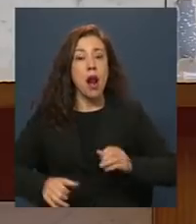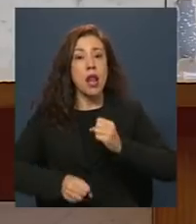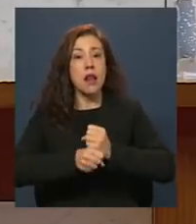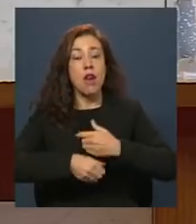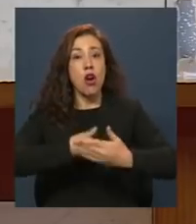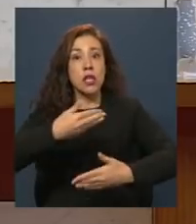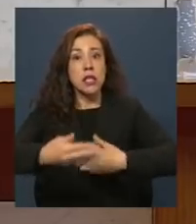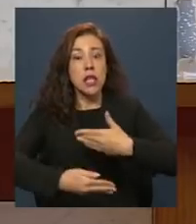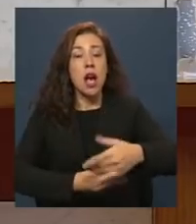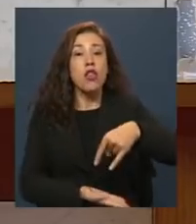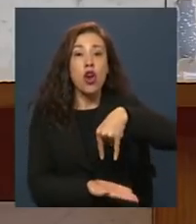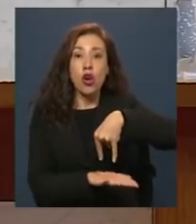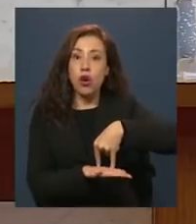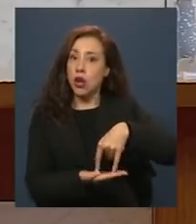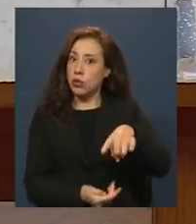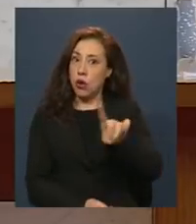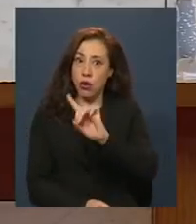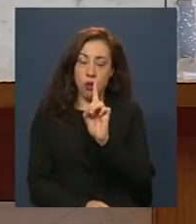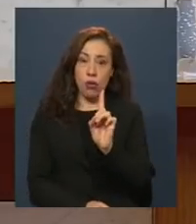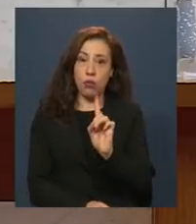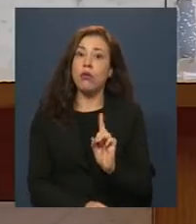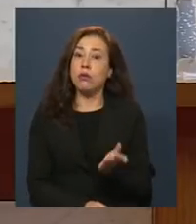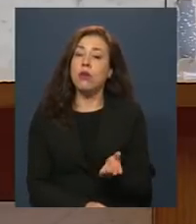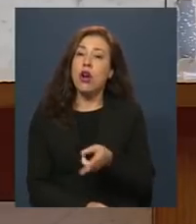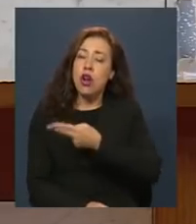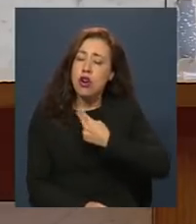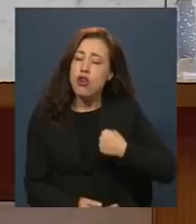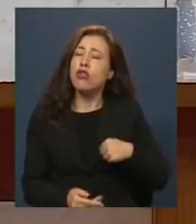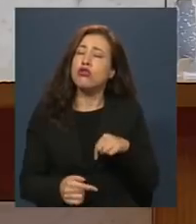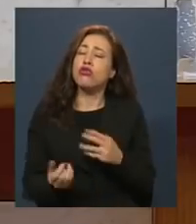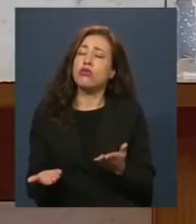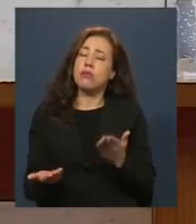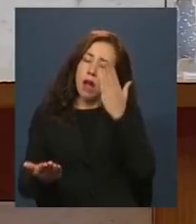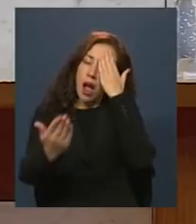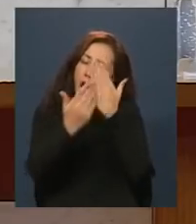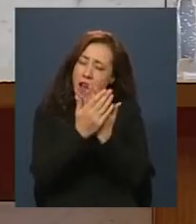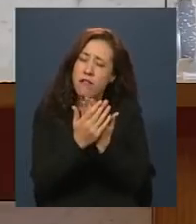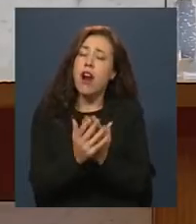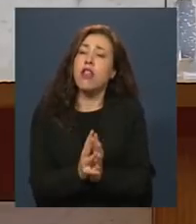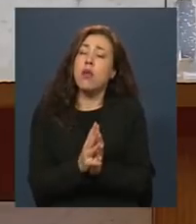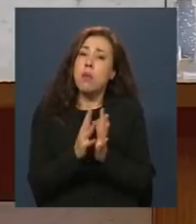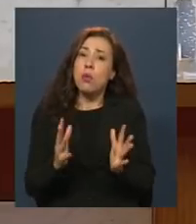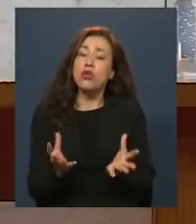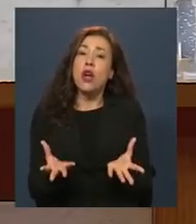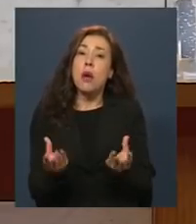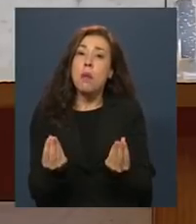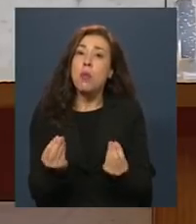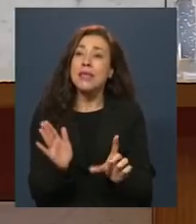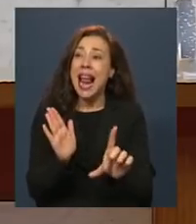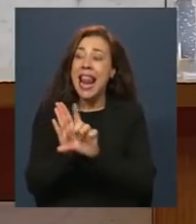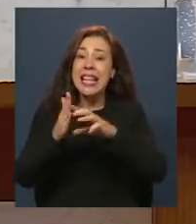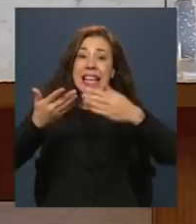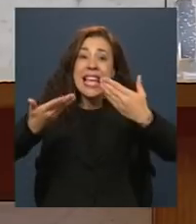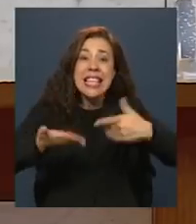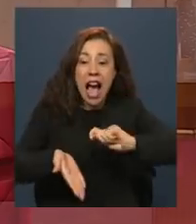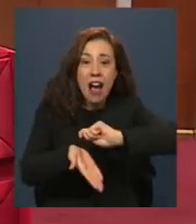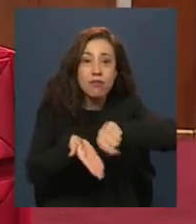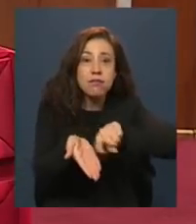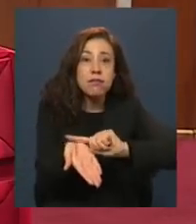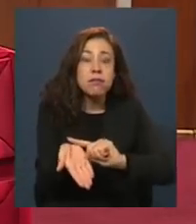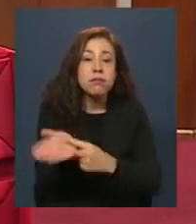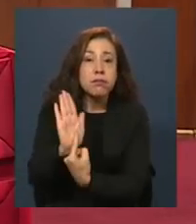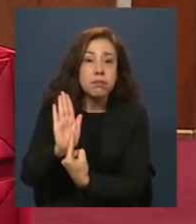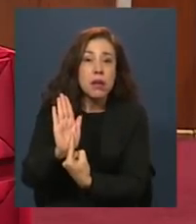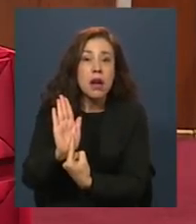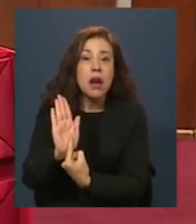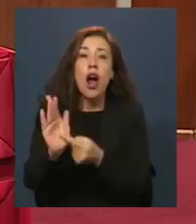del Congreso, por el contrario. Los hemos encarado a un punto tal que gran parte de las leyes promulgadas han